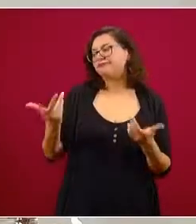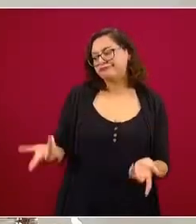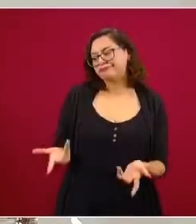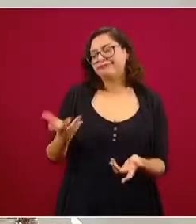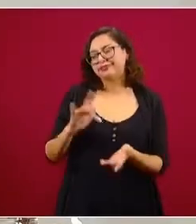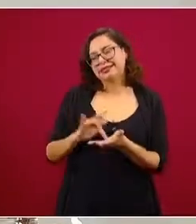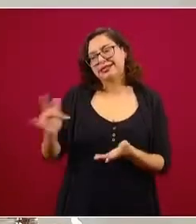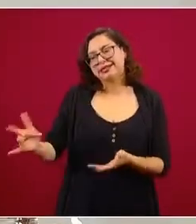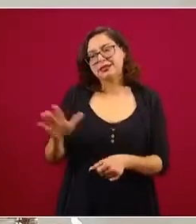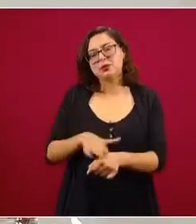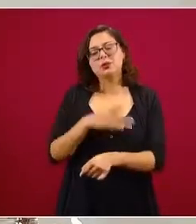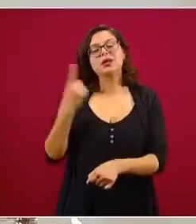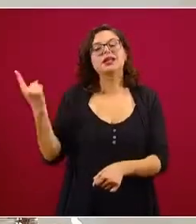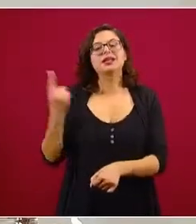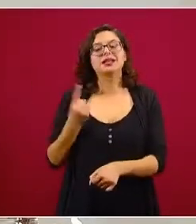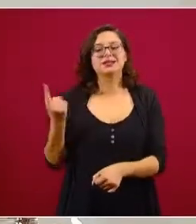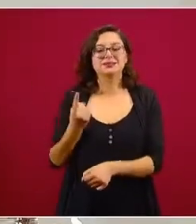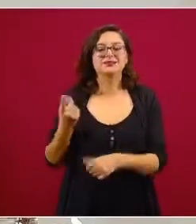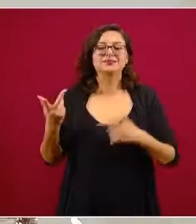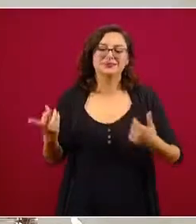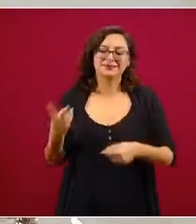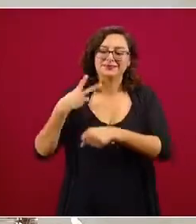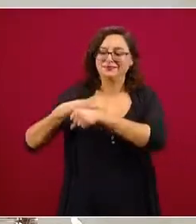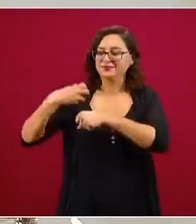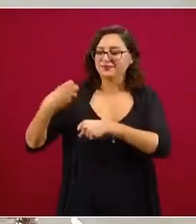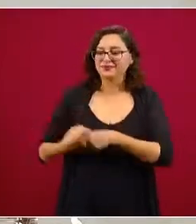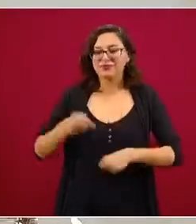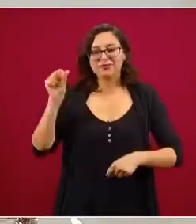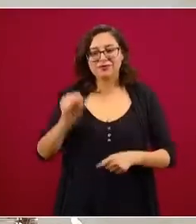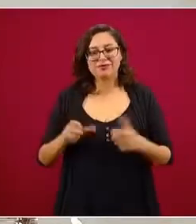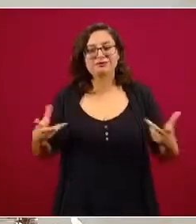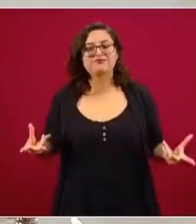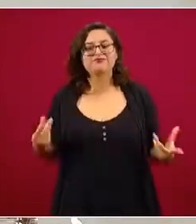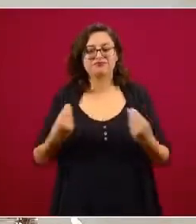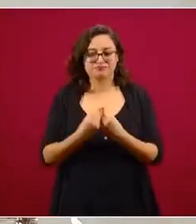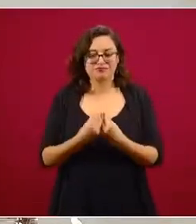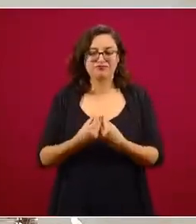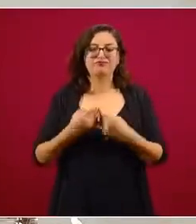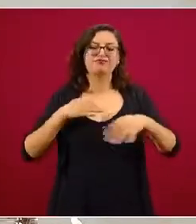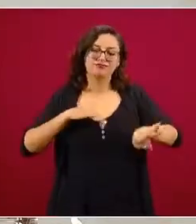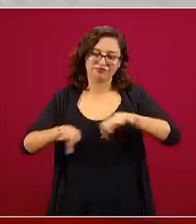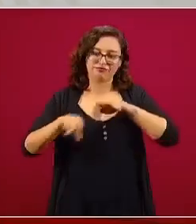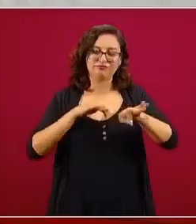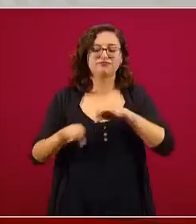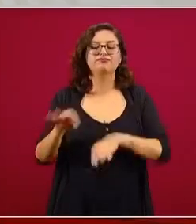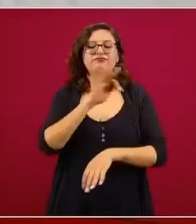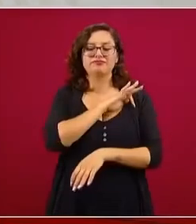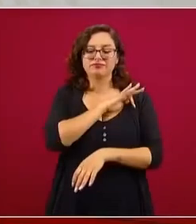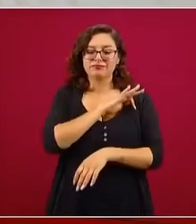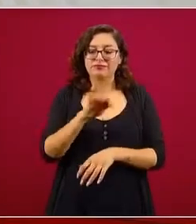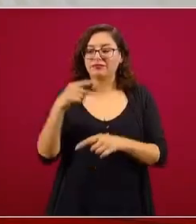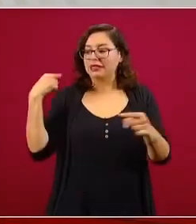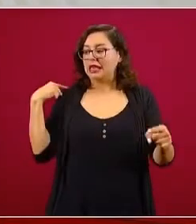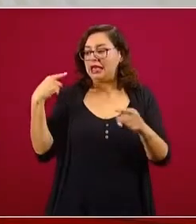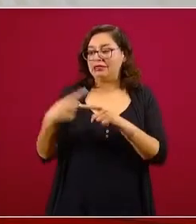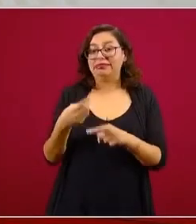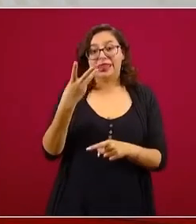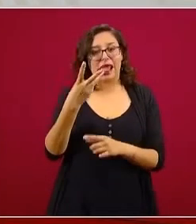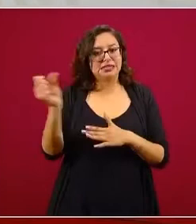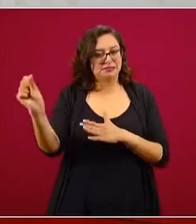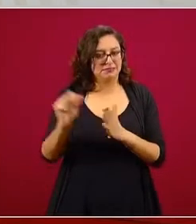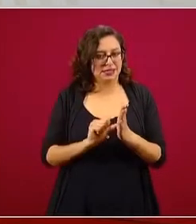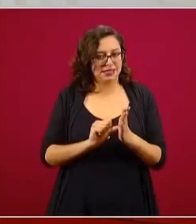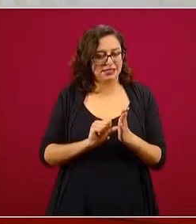sido el partícipe de que estemos reunidos y que también podamos hacer un trabajo conjunto ya con más de 3 meses y